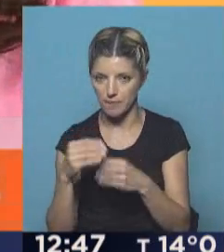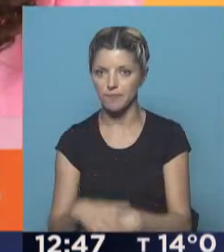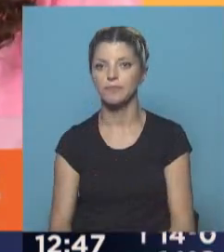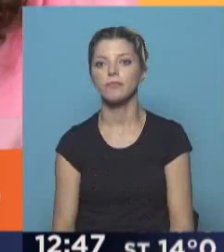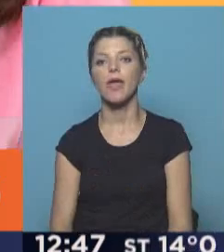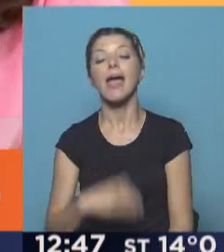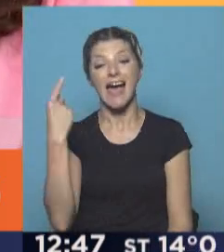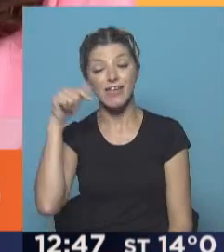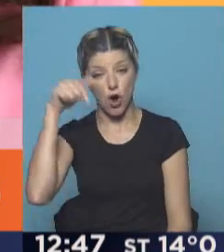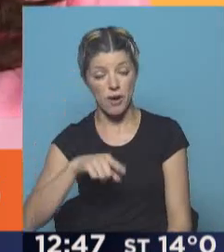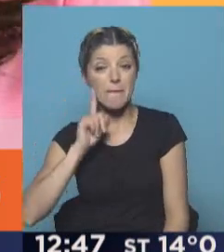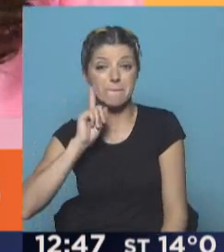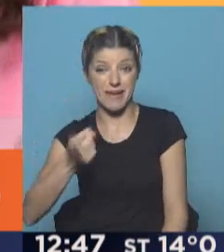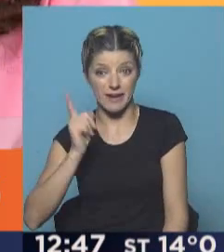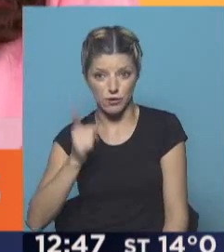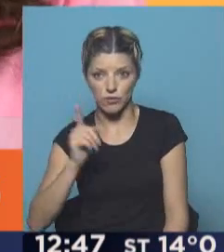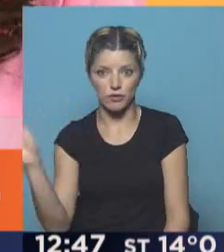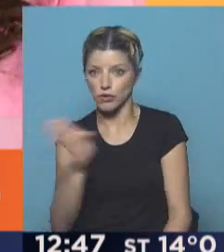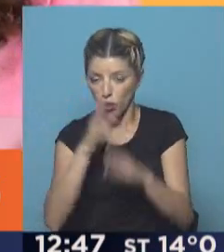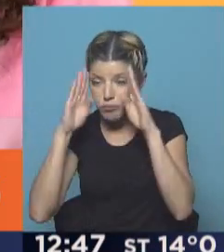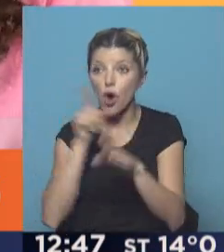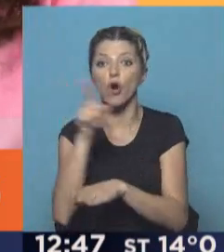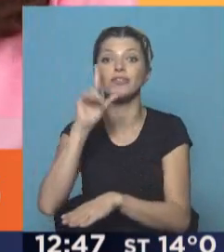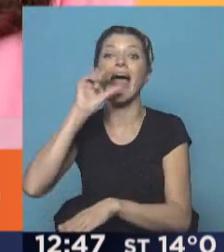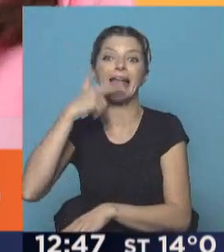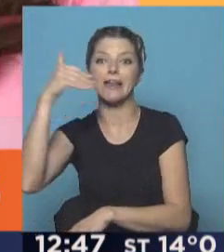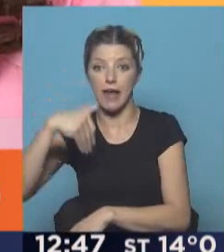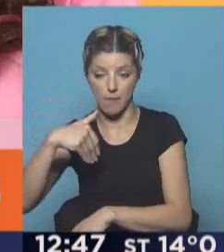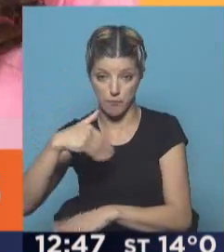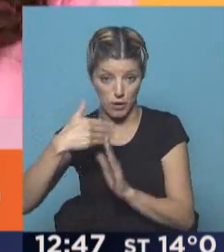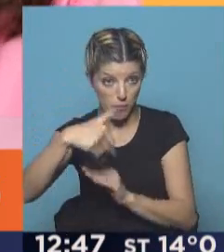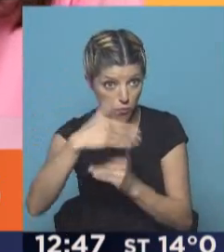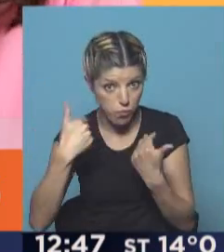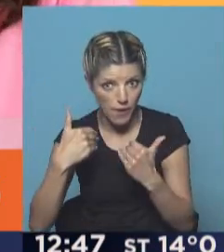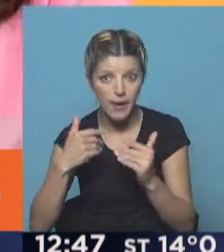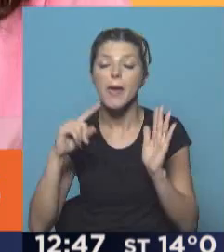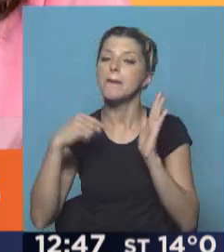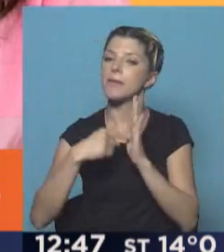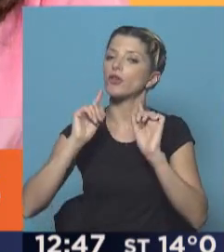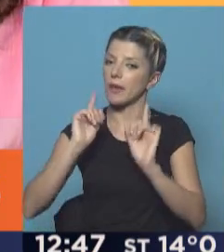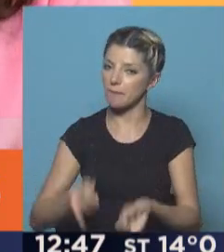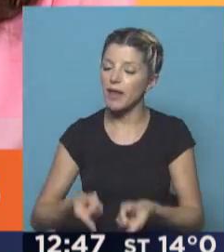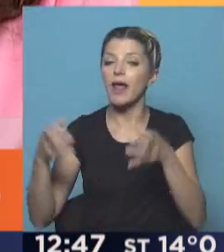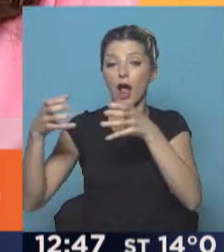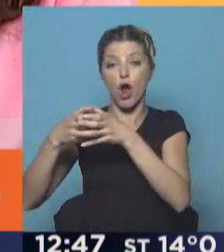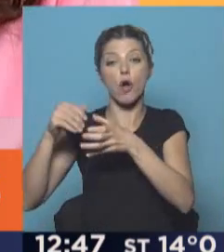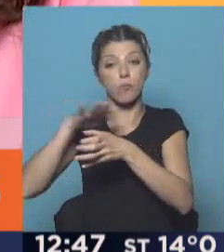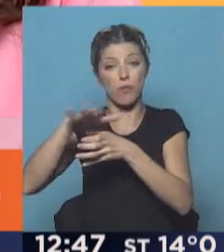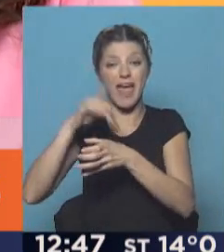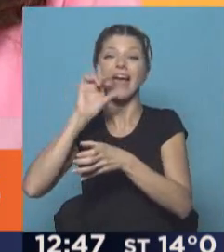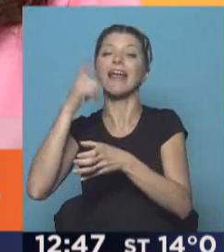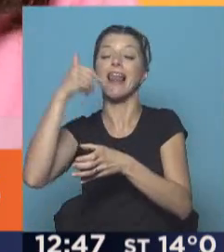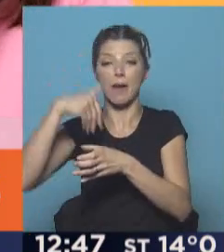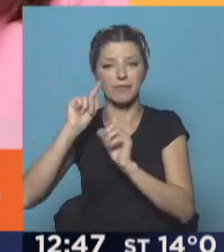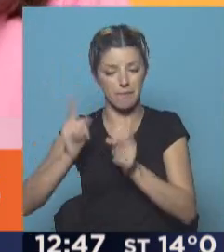gran peligro de ir hacia la islamofobia que existe, también hay un gran déficit en la colectividad islámica que tiene que ver con